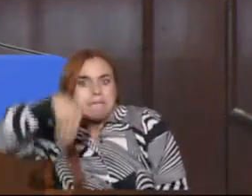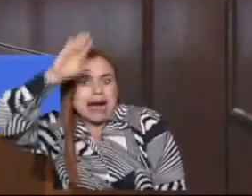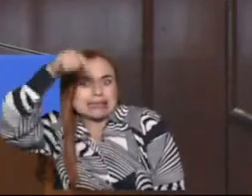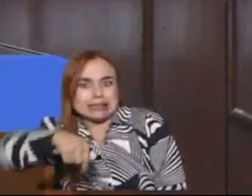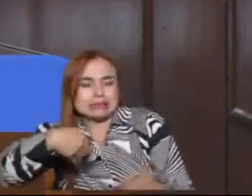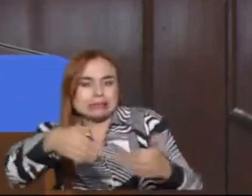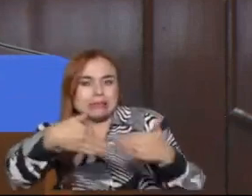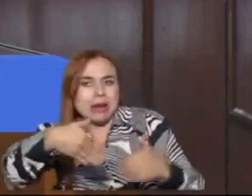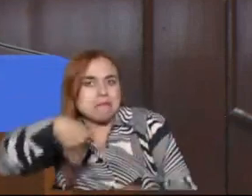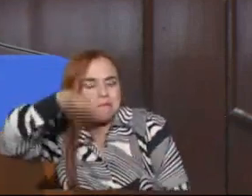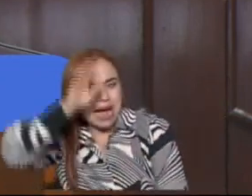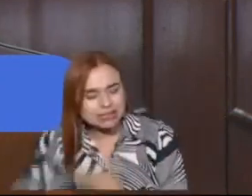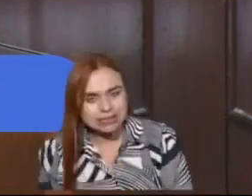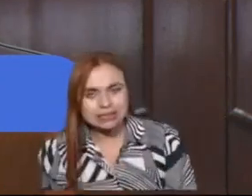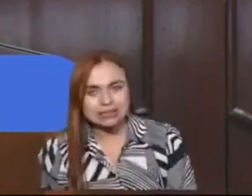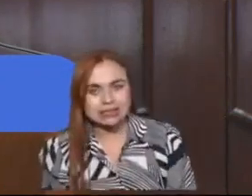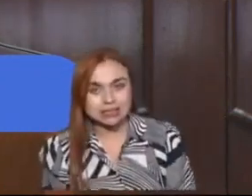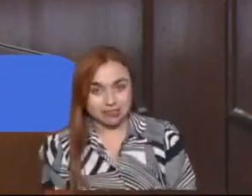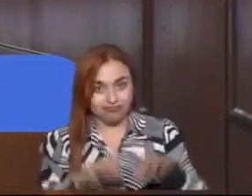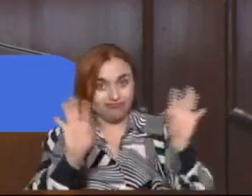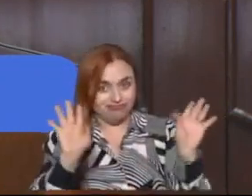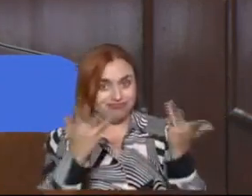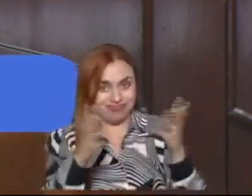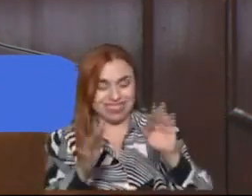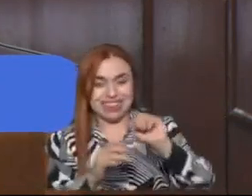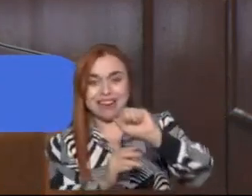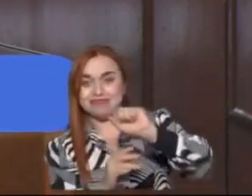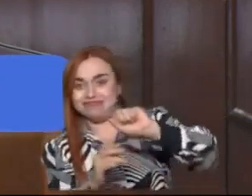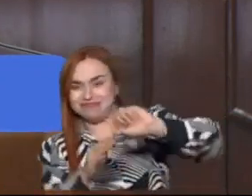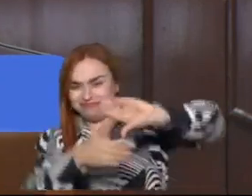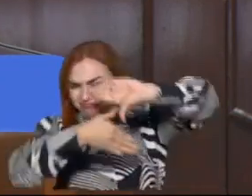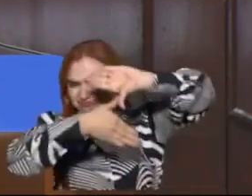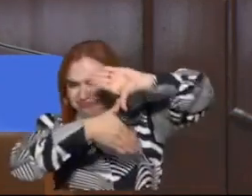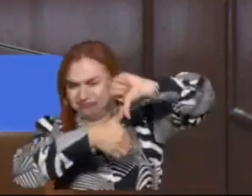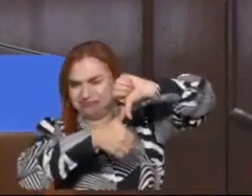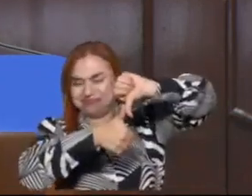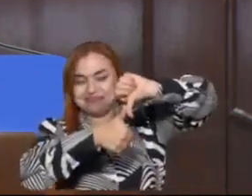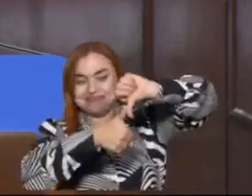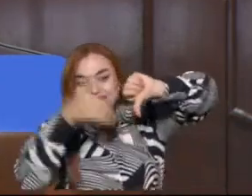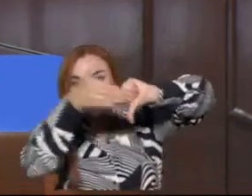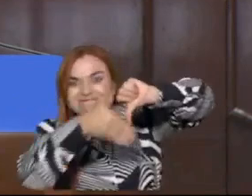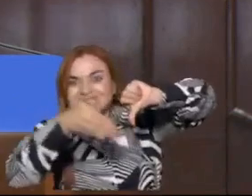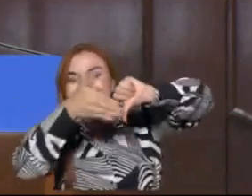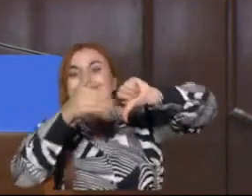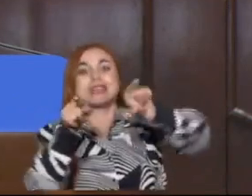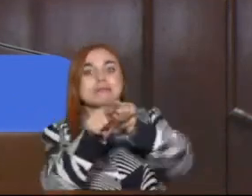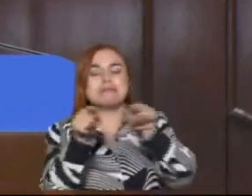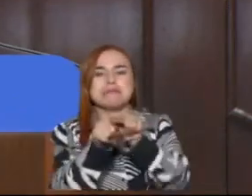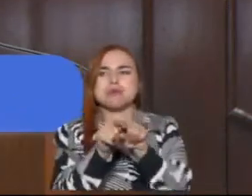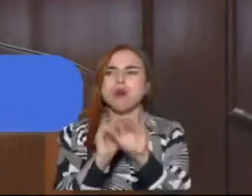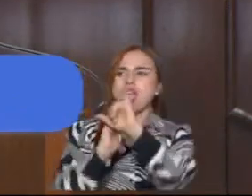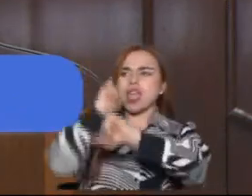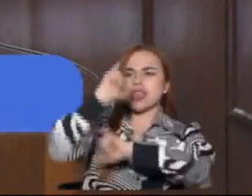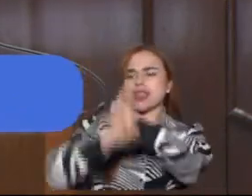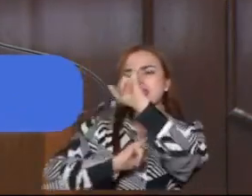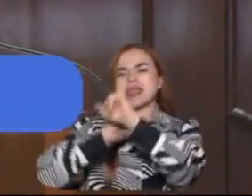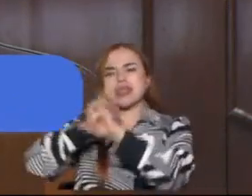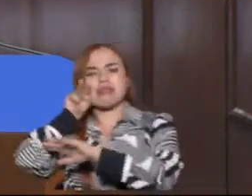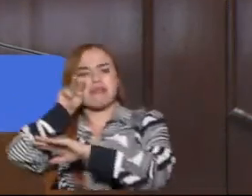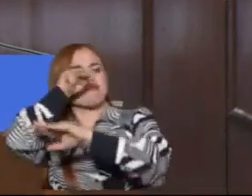Un país que tiene la capacidad y la credibilidad para obtener en los mercados internacionales y